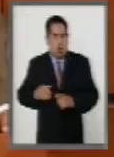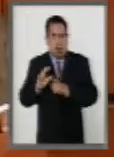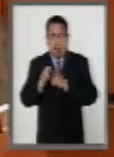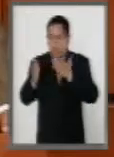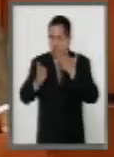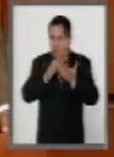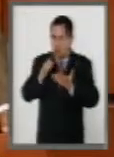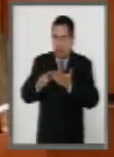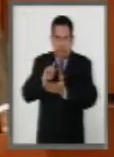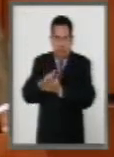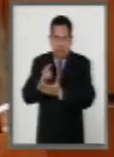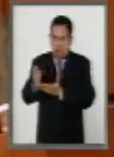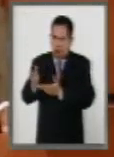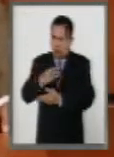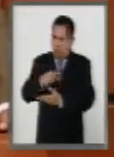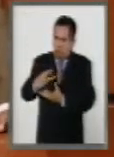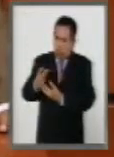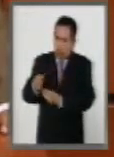Estudios Legislativos.